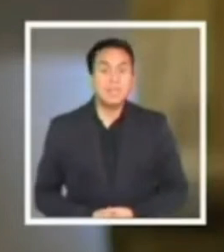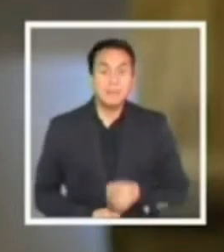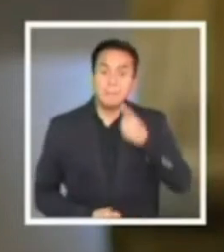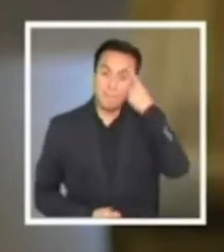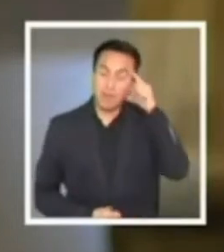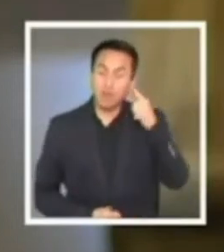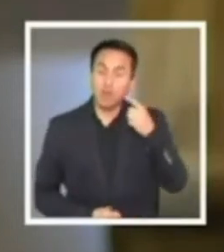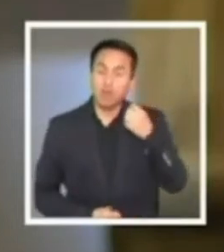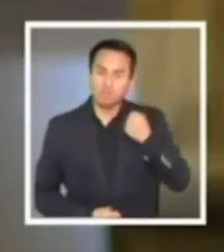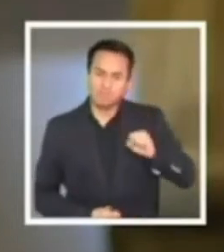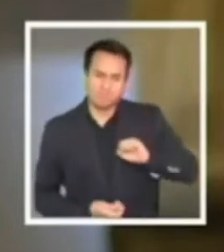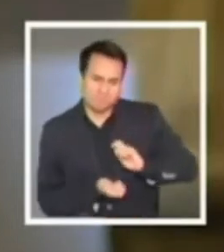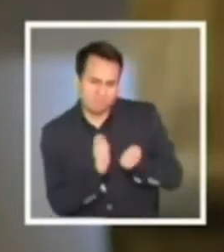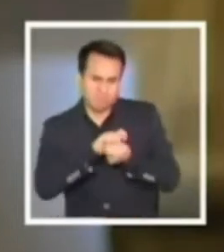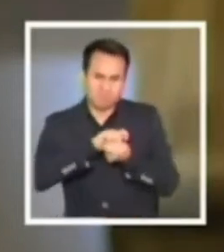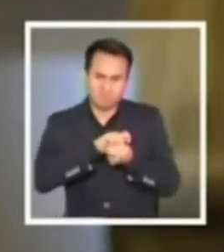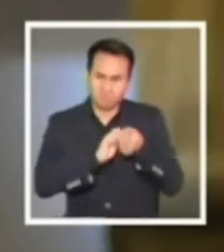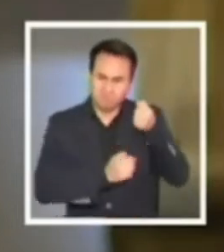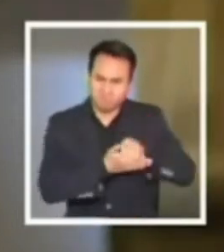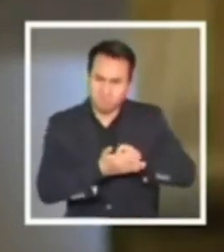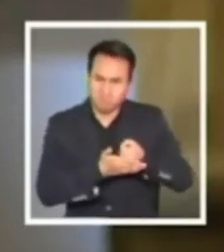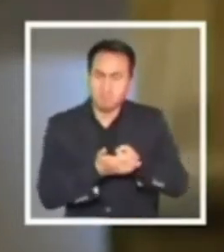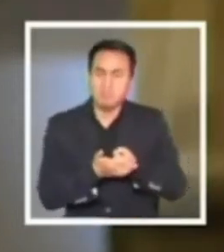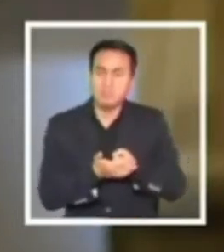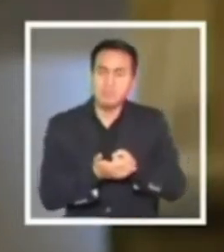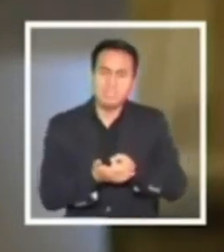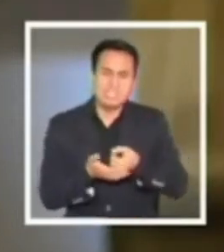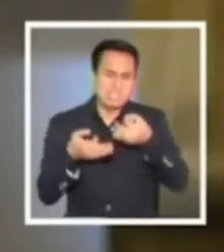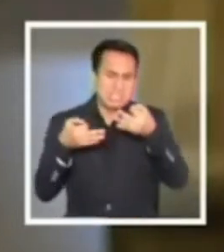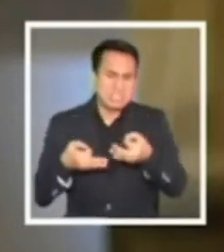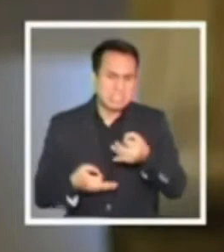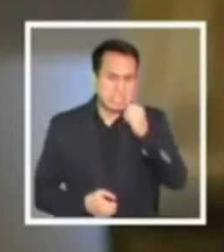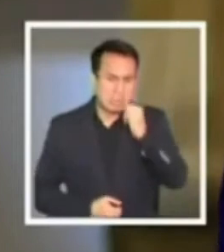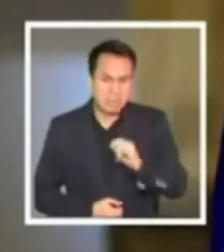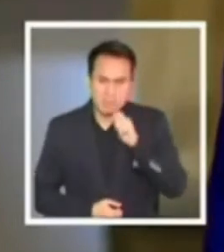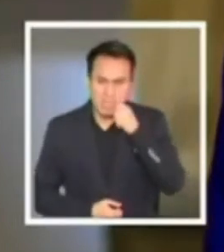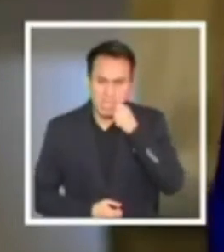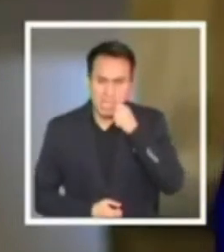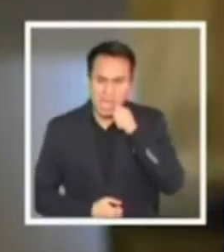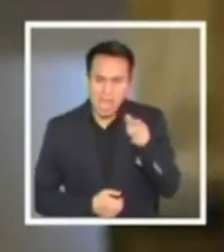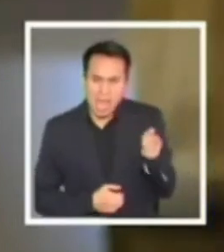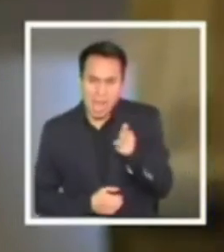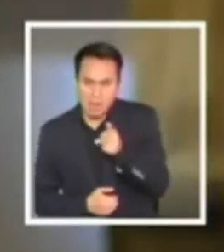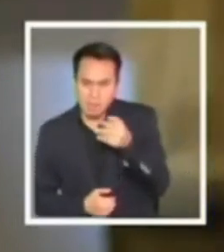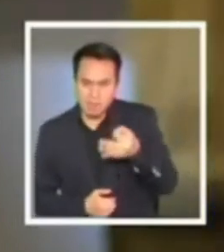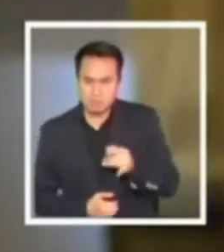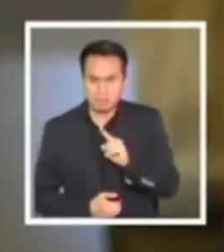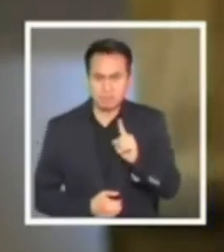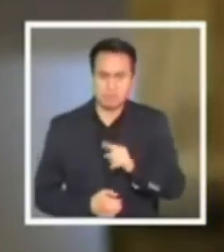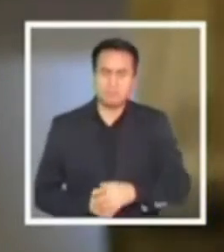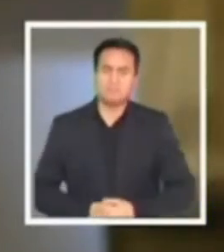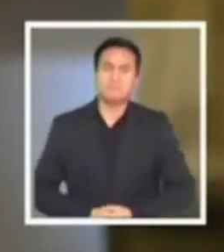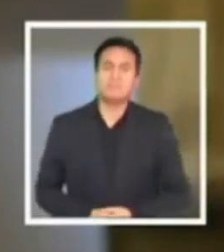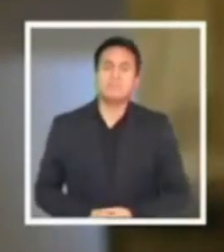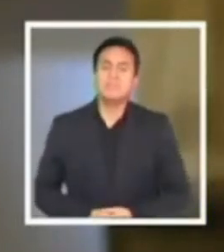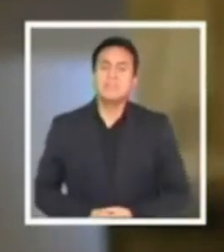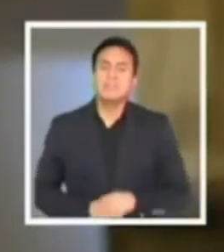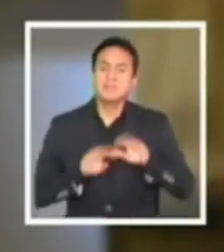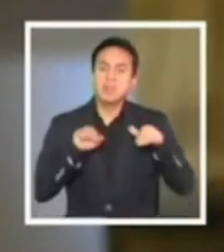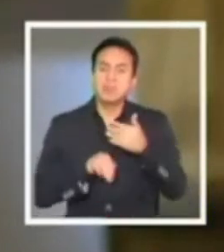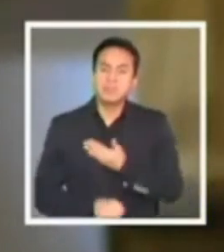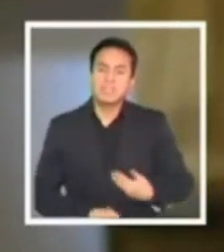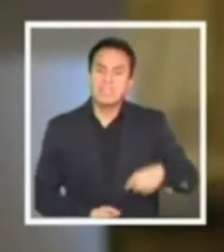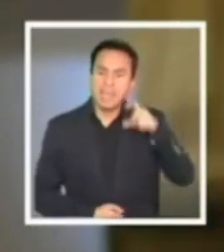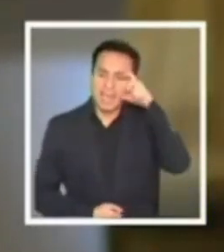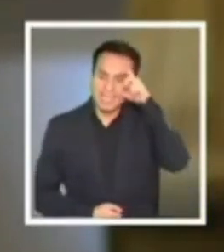pero ser revolucionario no necesariamente implica tomar las armas. El propio